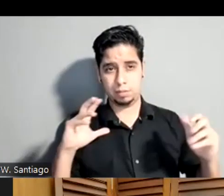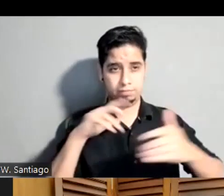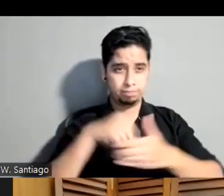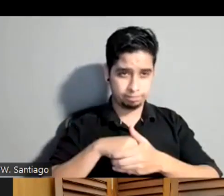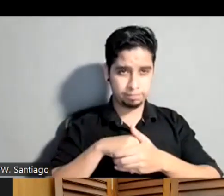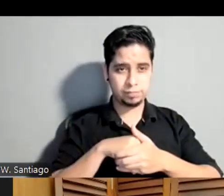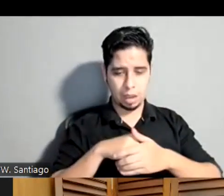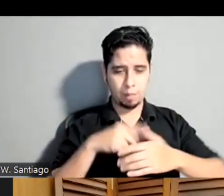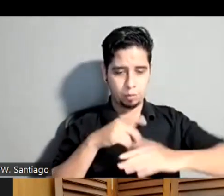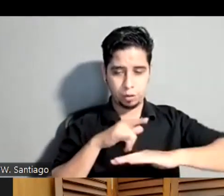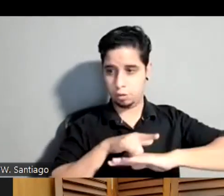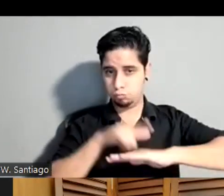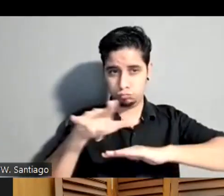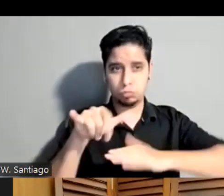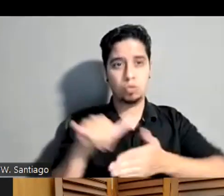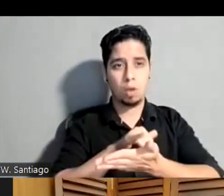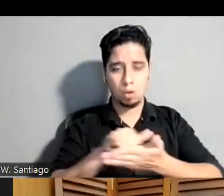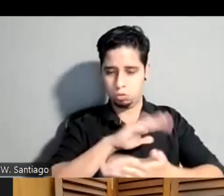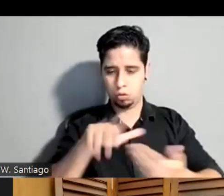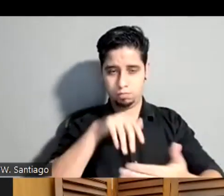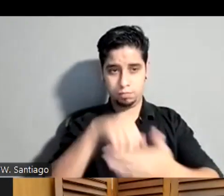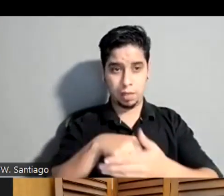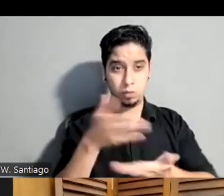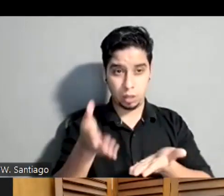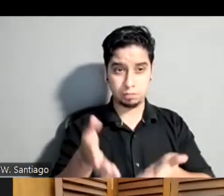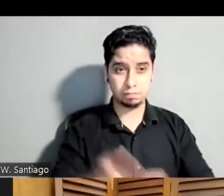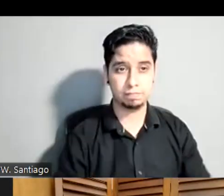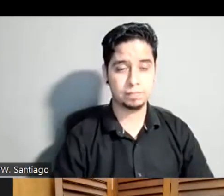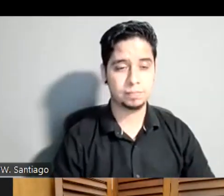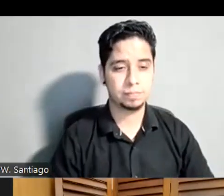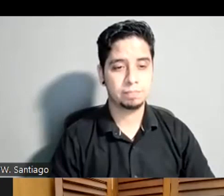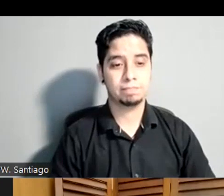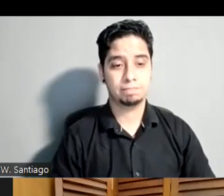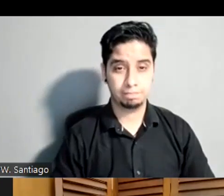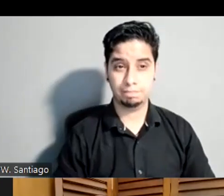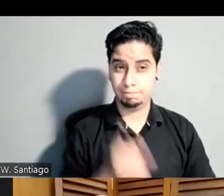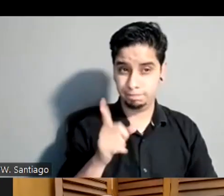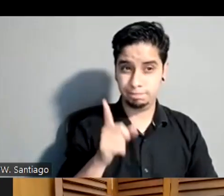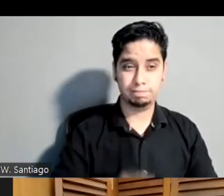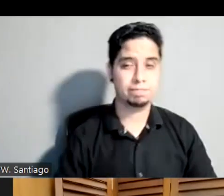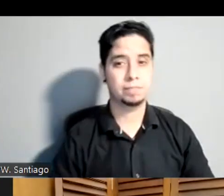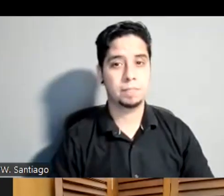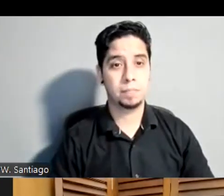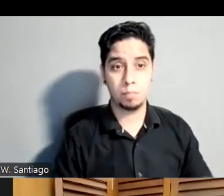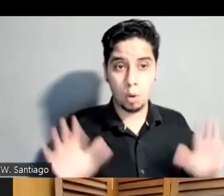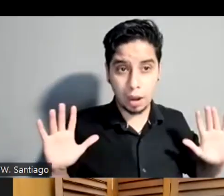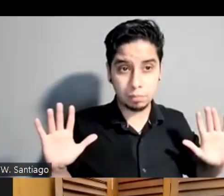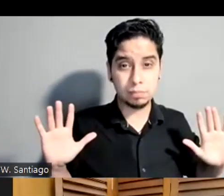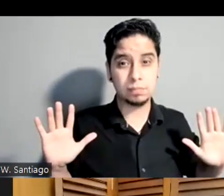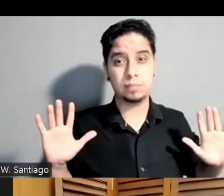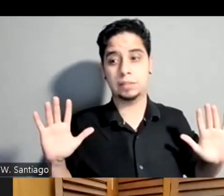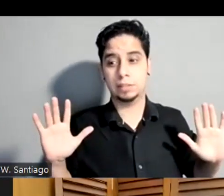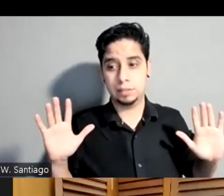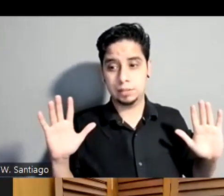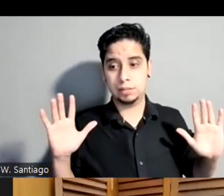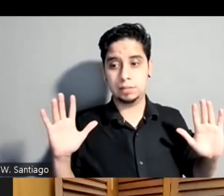los puertorriqueños viviendo en Nueva York. Ese trasunto. Ajá. Bueno, pues. Estamos, ha sido